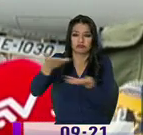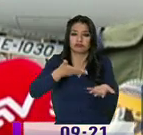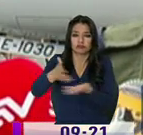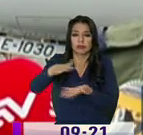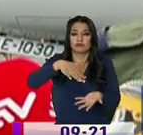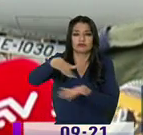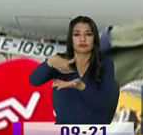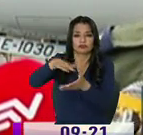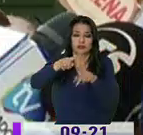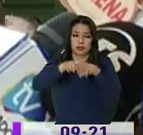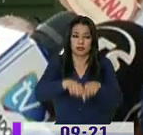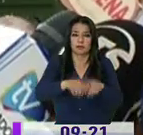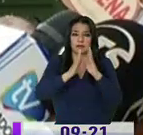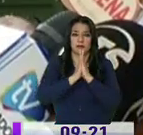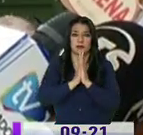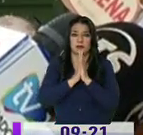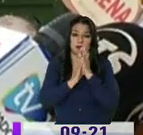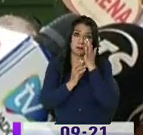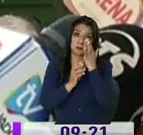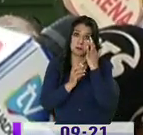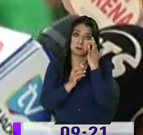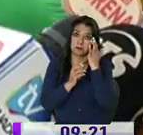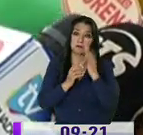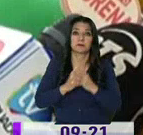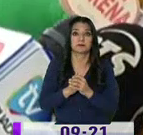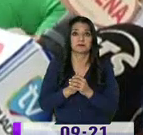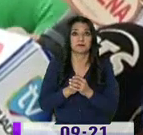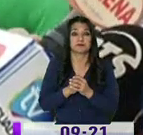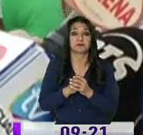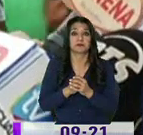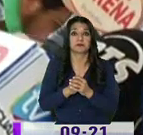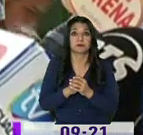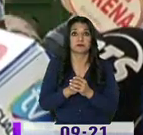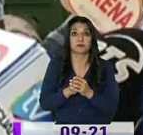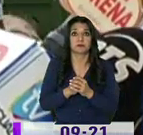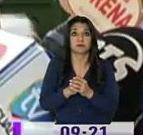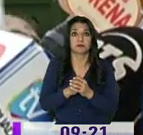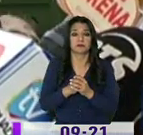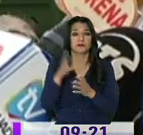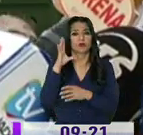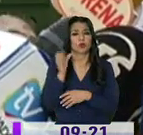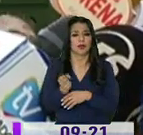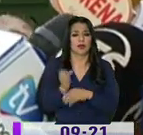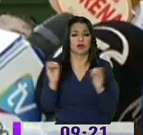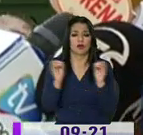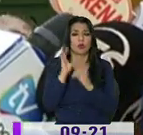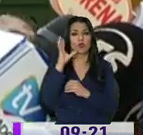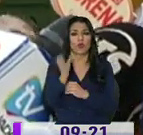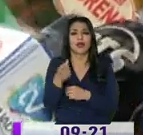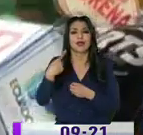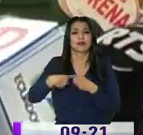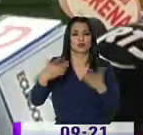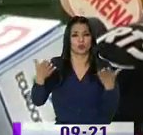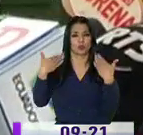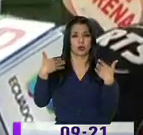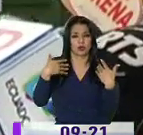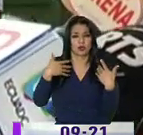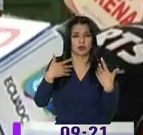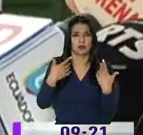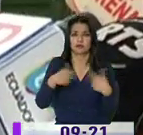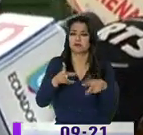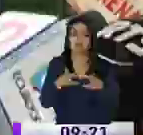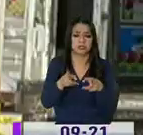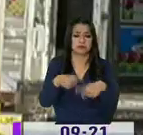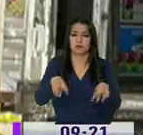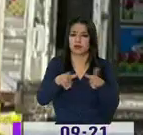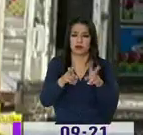transporte de acuerdo al requerimiento. Nos hemos estado abasteciendo entre lo que es ciudades de Cuenca y Cuenca, Quito y Guayaquil. Los costos son exactamente los